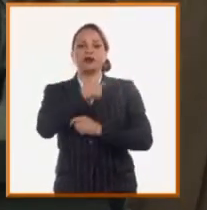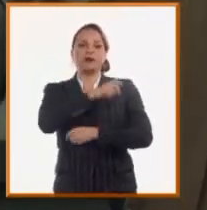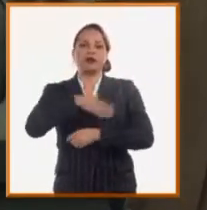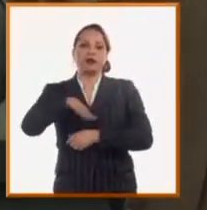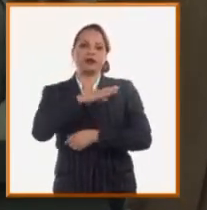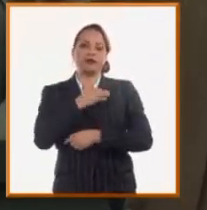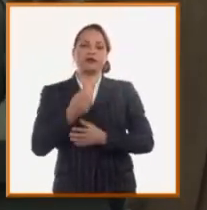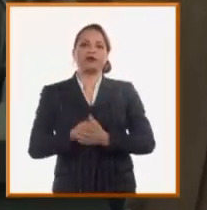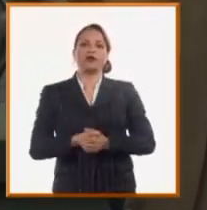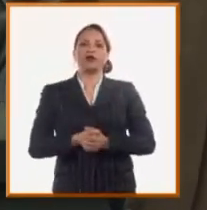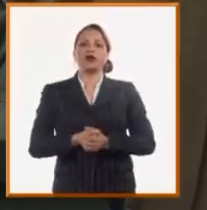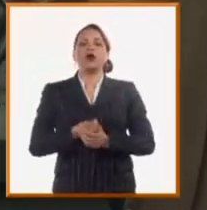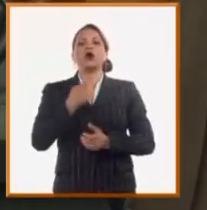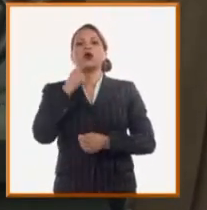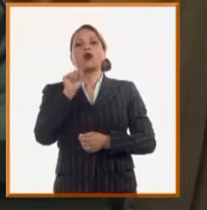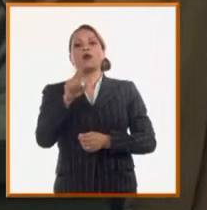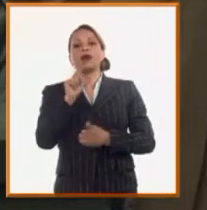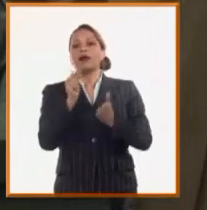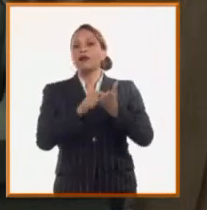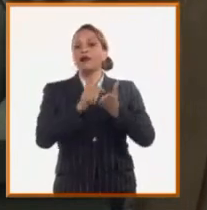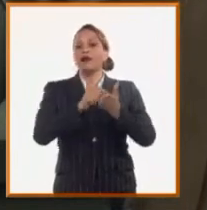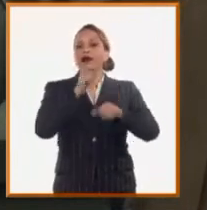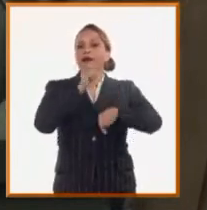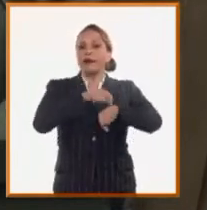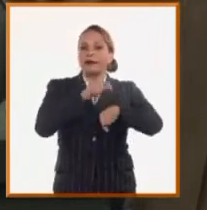comprar en tiempo la canasta, podíamos honrar